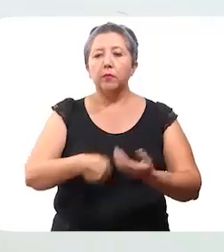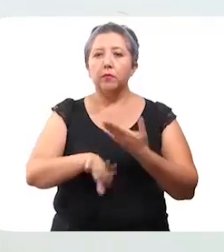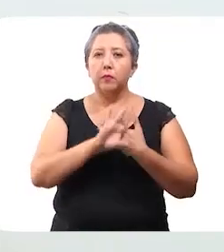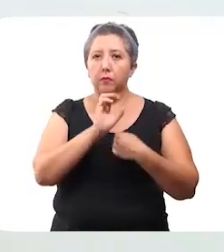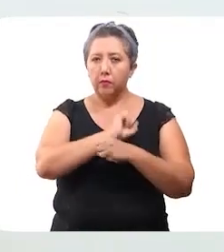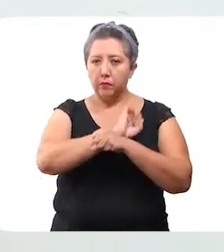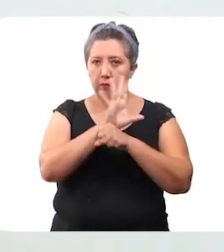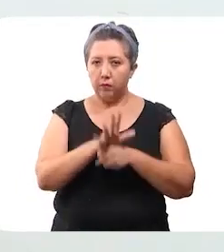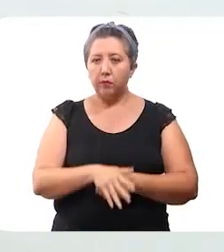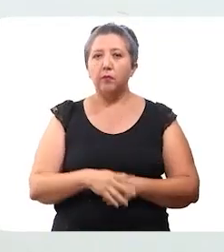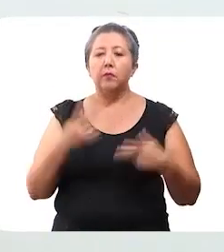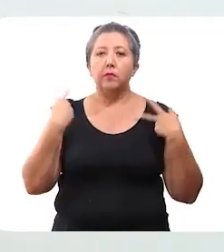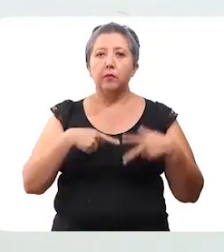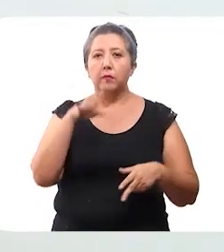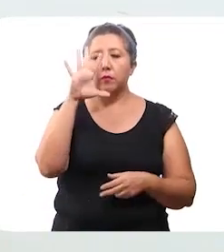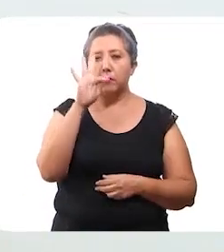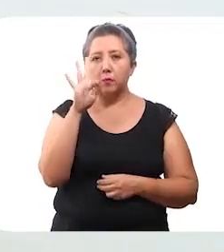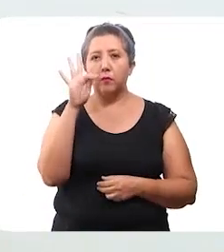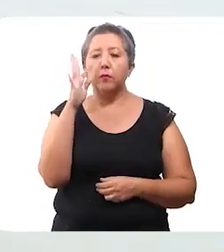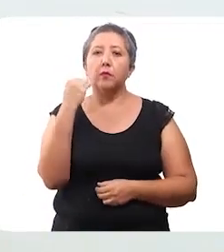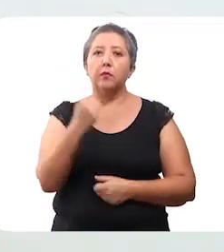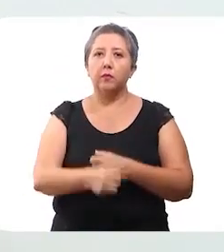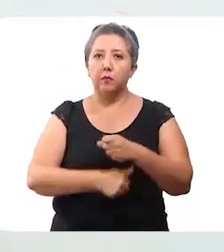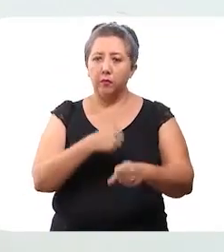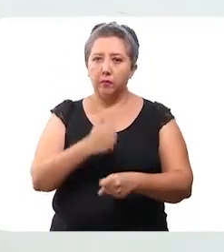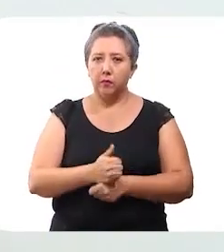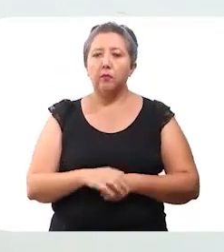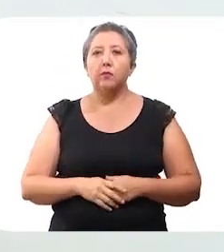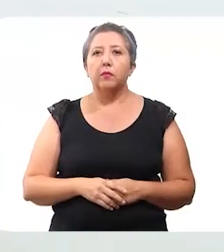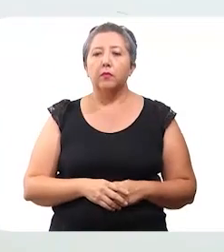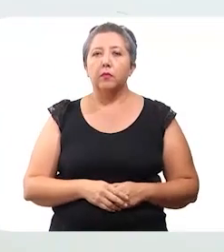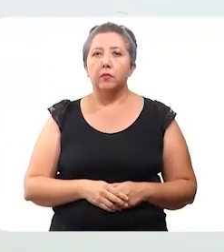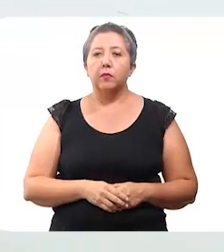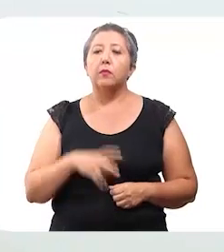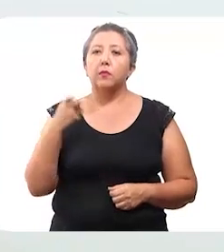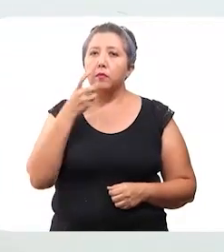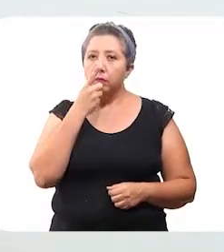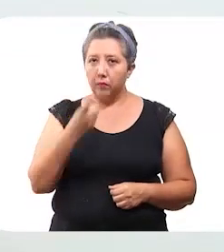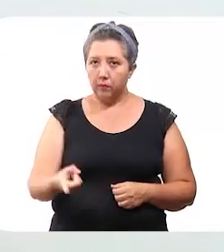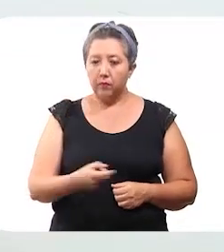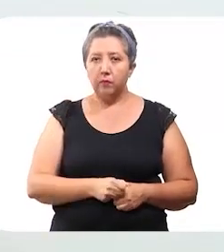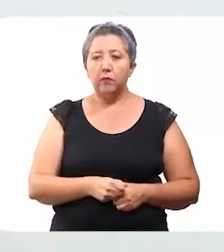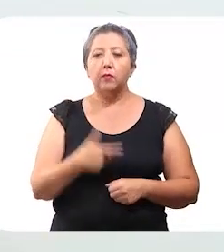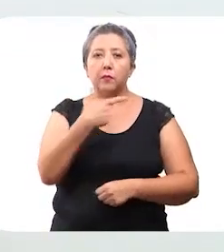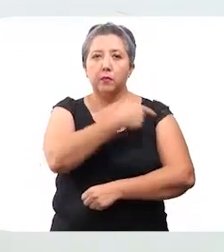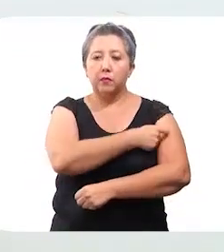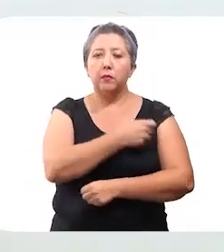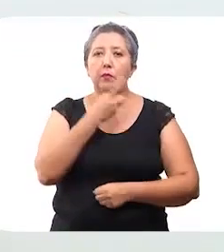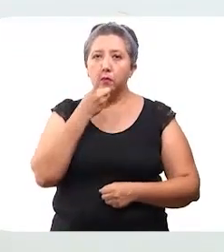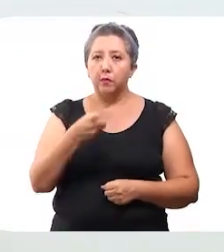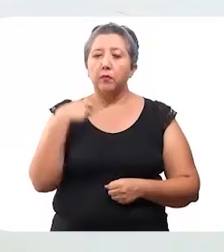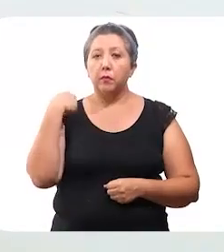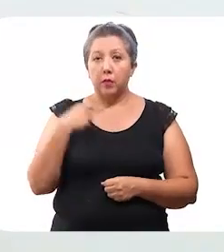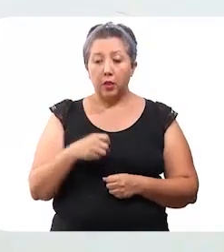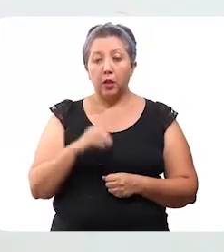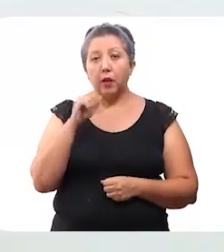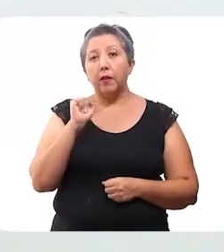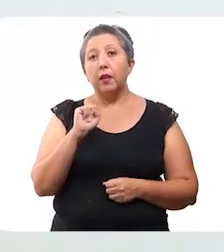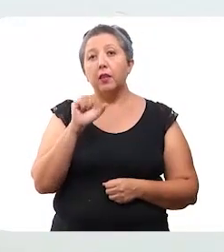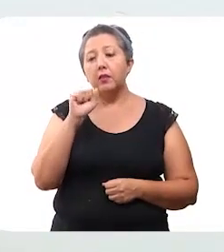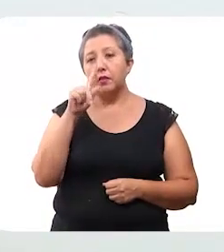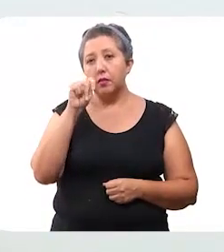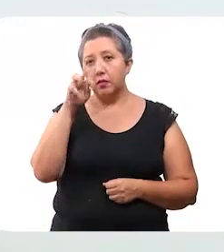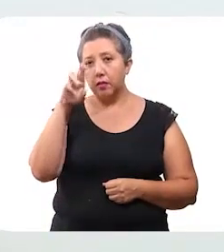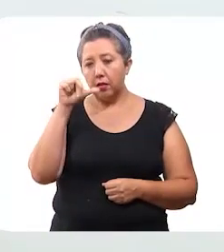contra el coronavirus a la población de 40 a 49 años de edad. Esta etapa de vacunación, en la que se administran dosis de la